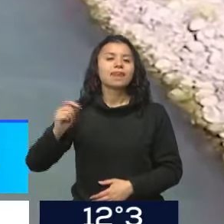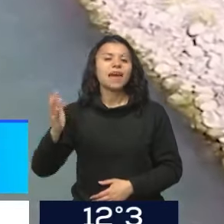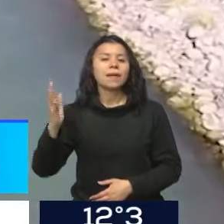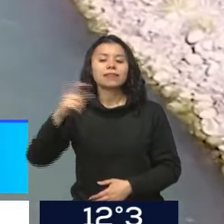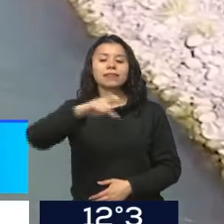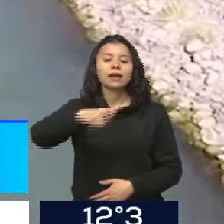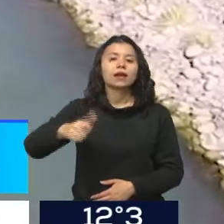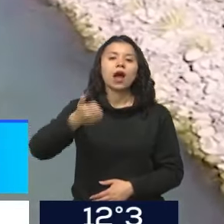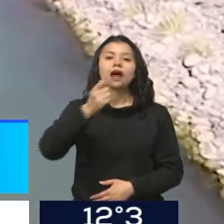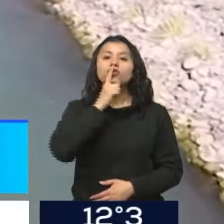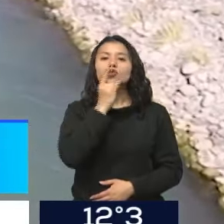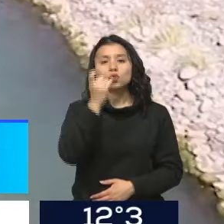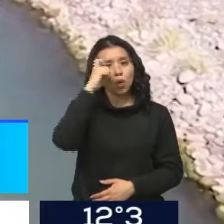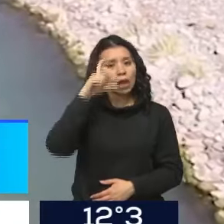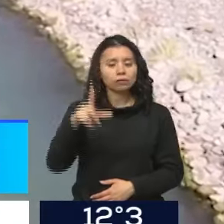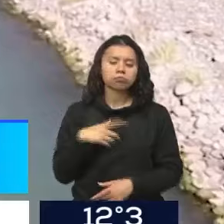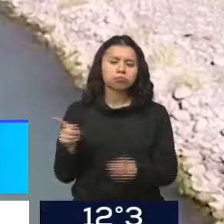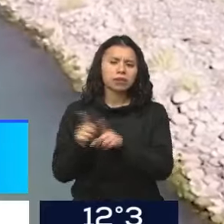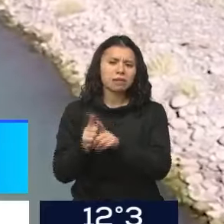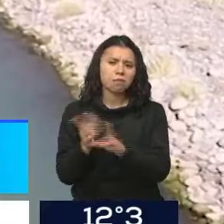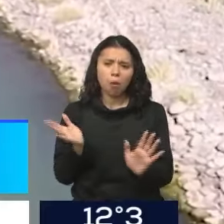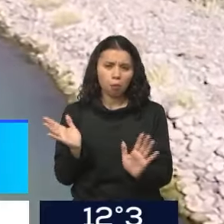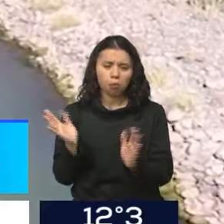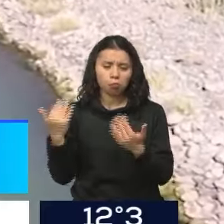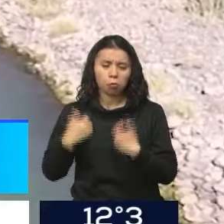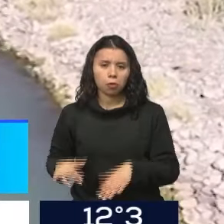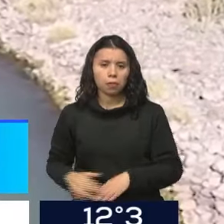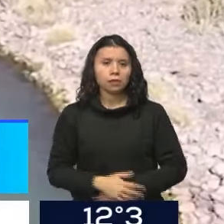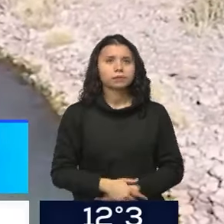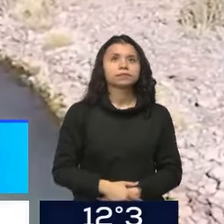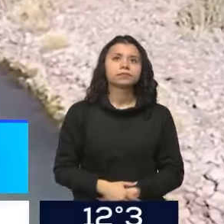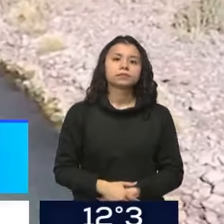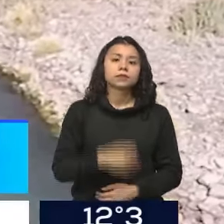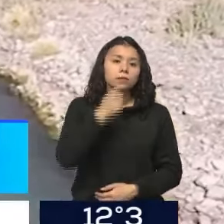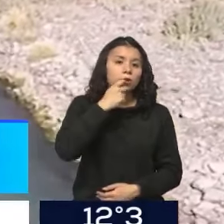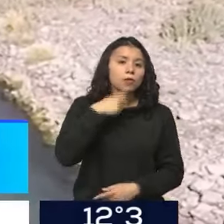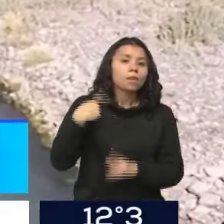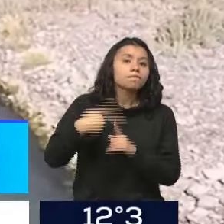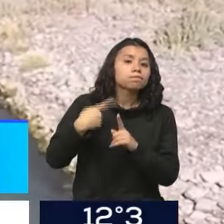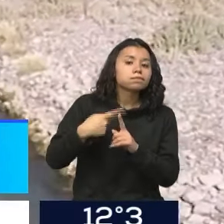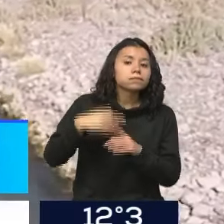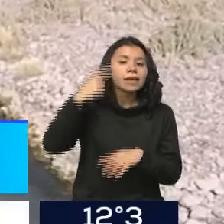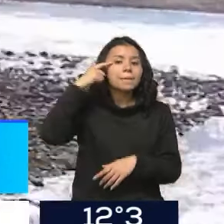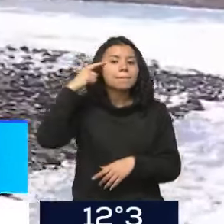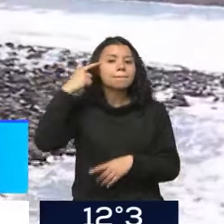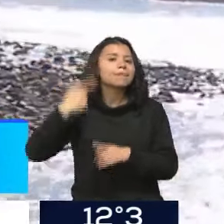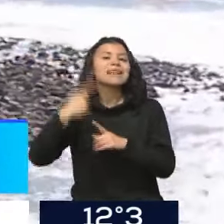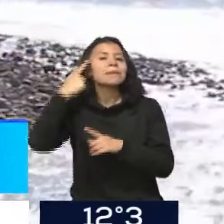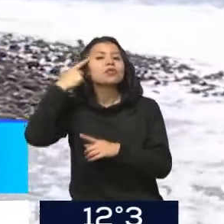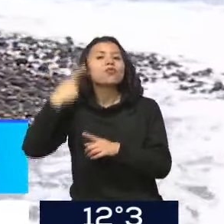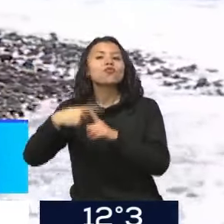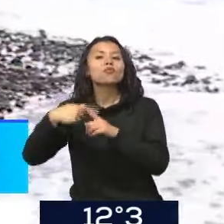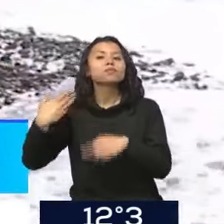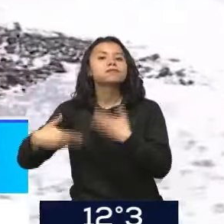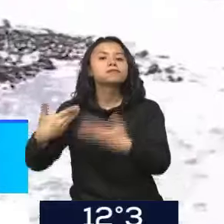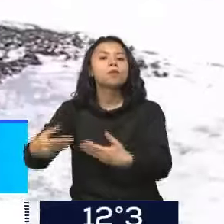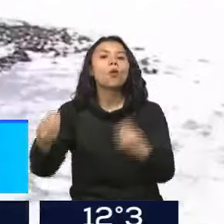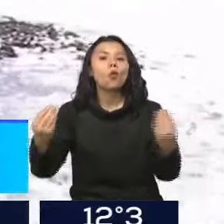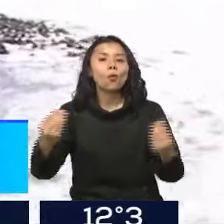normales. ¿Expectativas positivas o negativas? ¿Cómo lo ven? No, normal quiere decir que la cantidad de agua que se prevé que vamos a